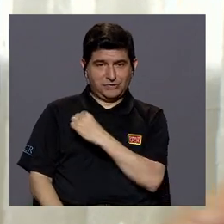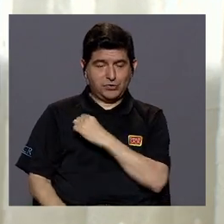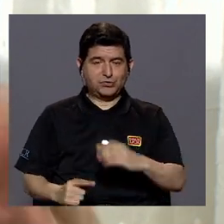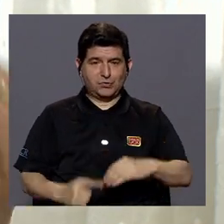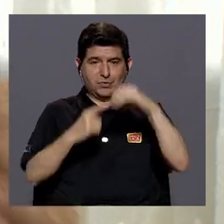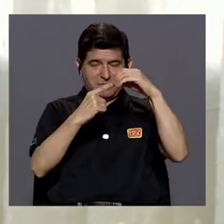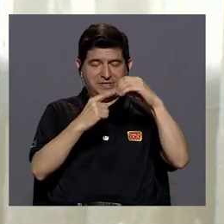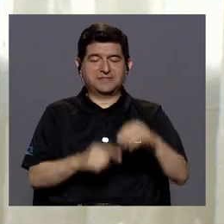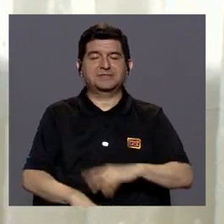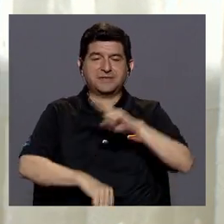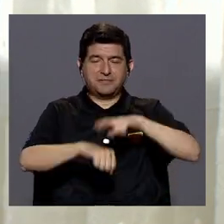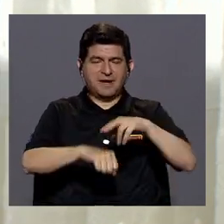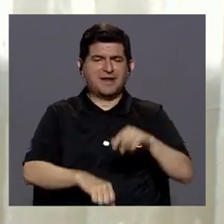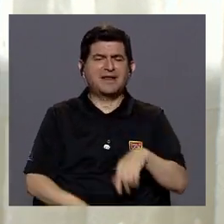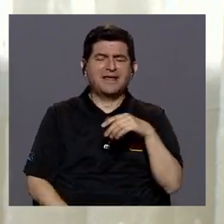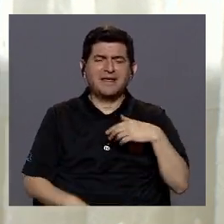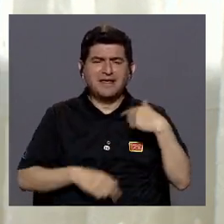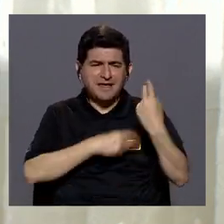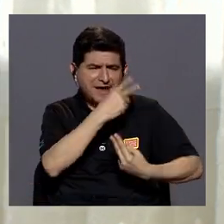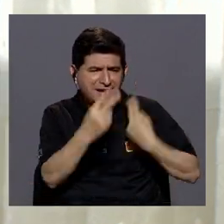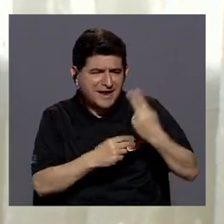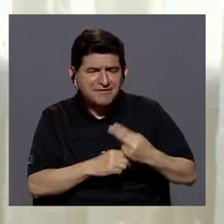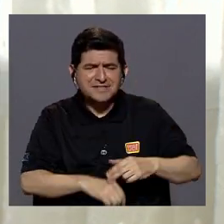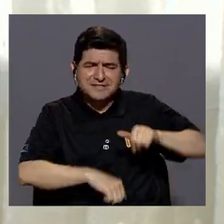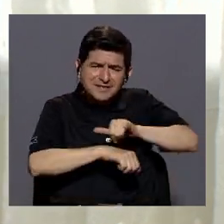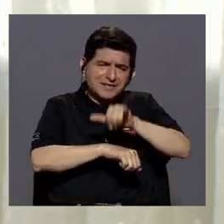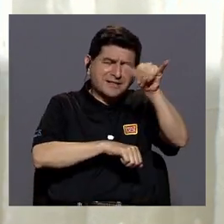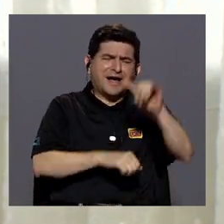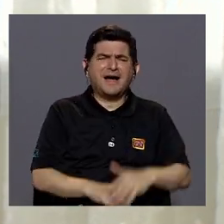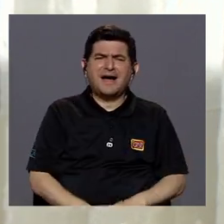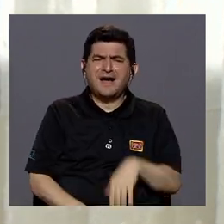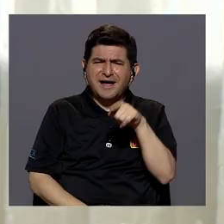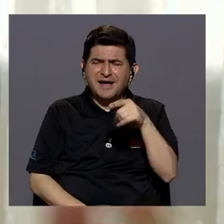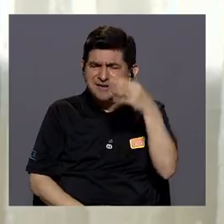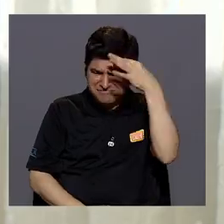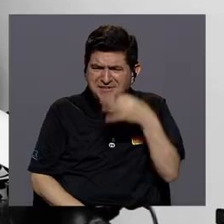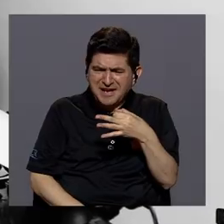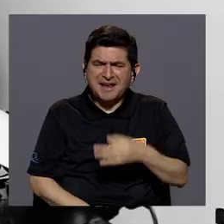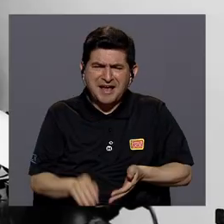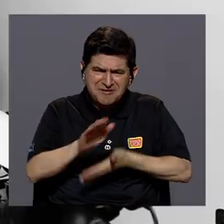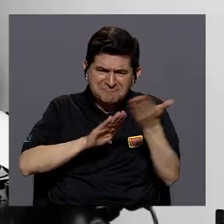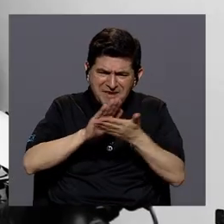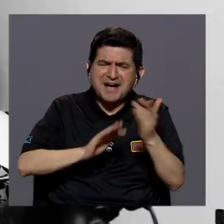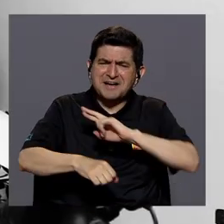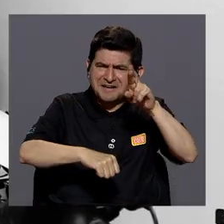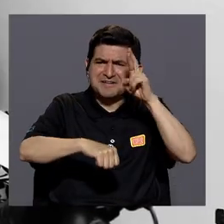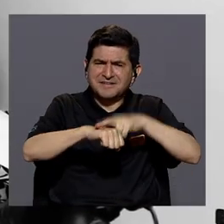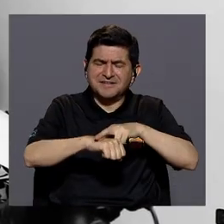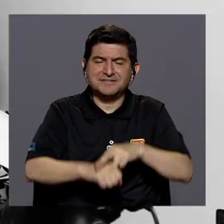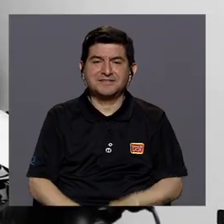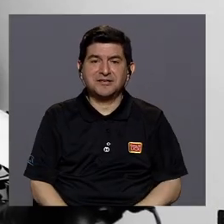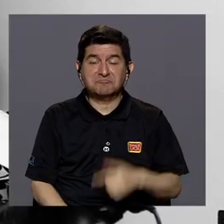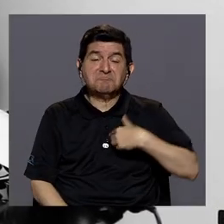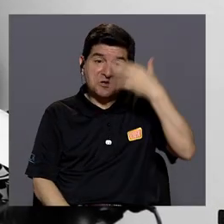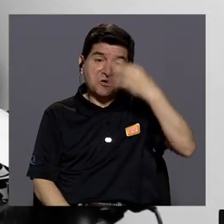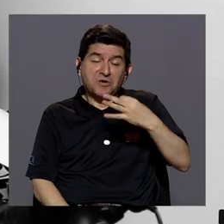convenció de que me fuera para la República. Y fue cuando vine, fue a decirlo,